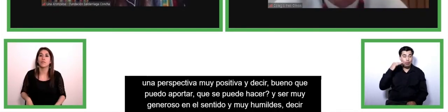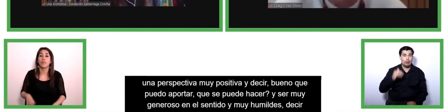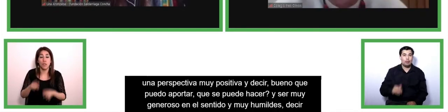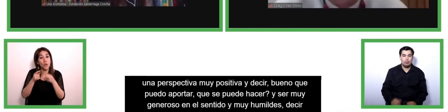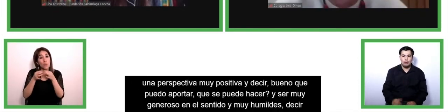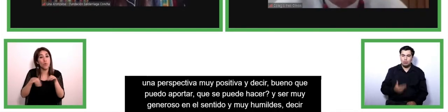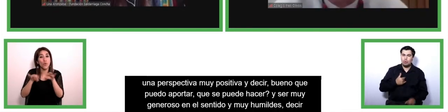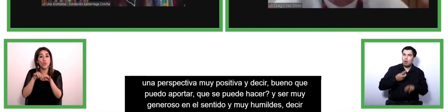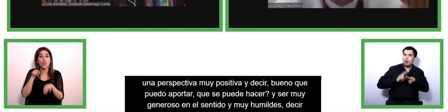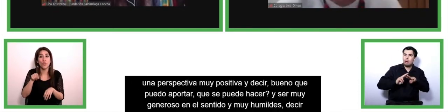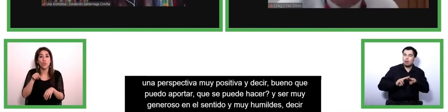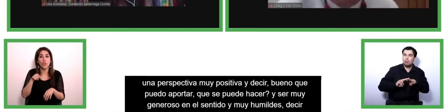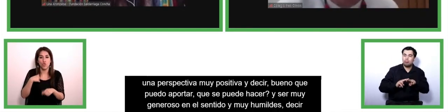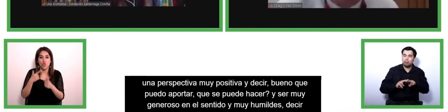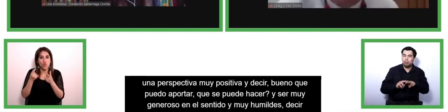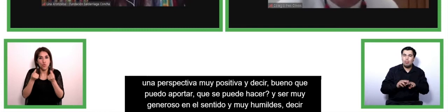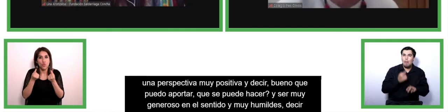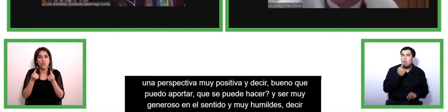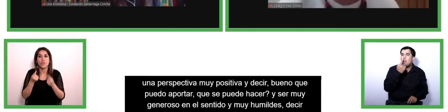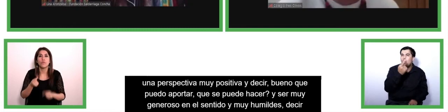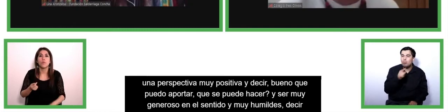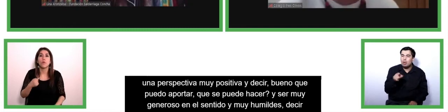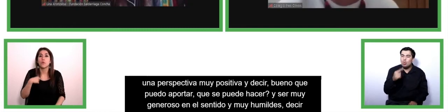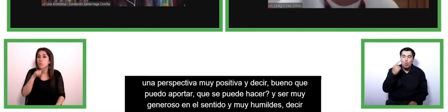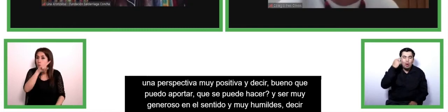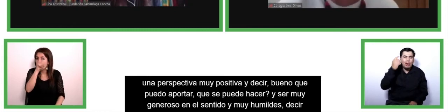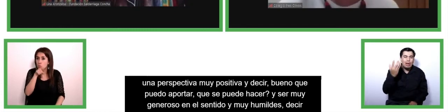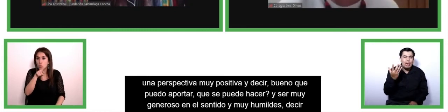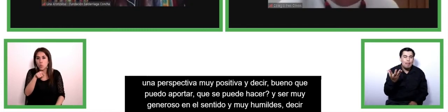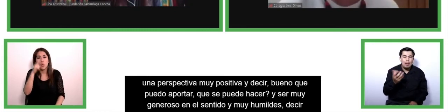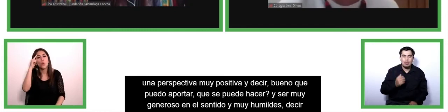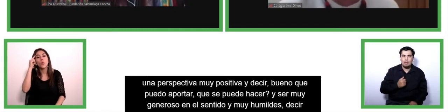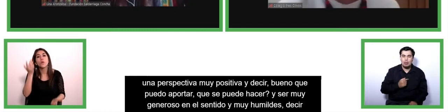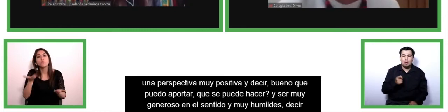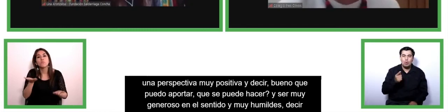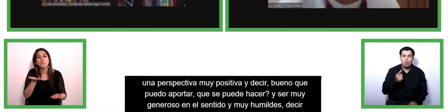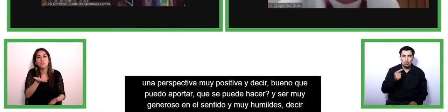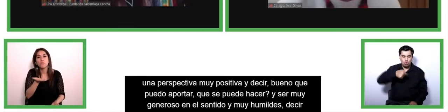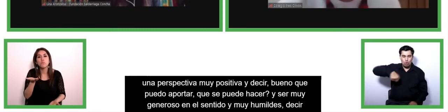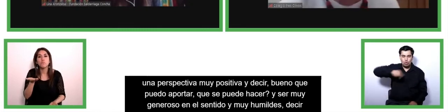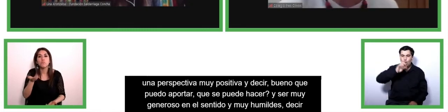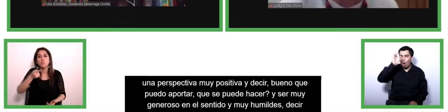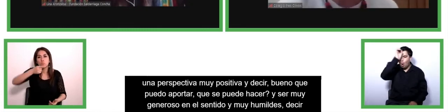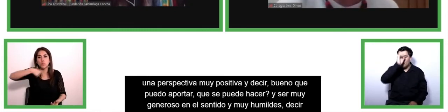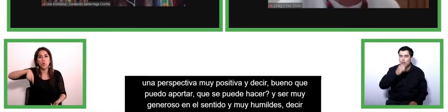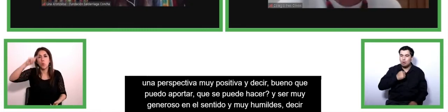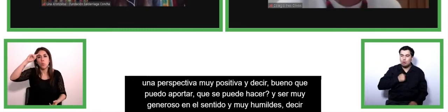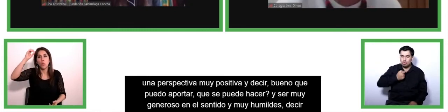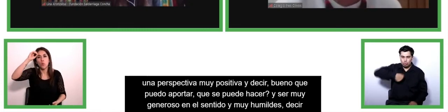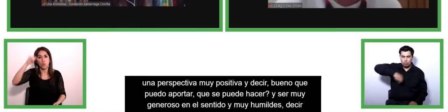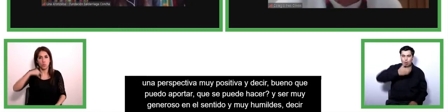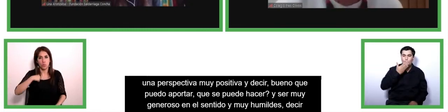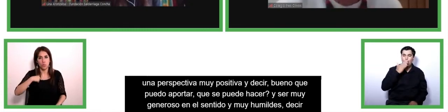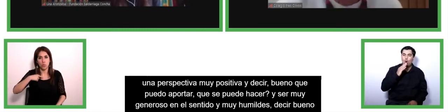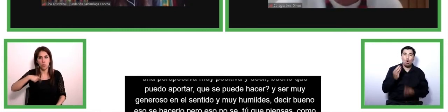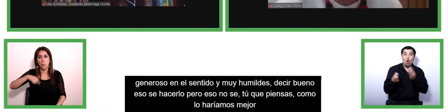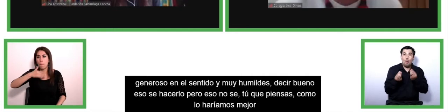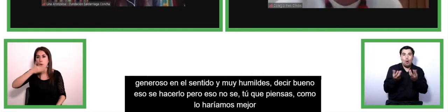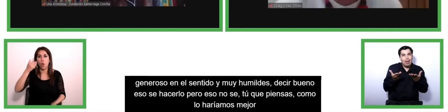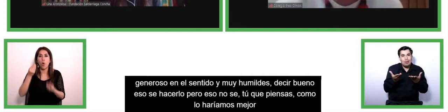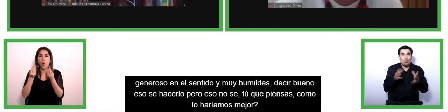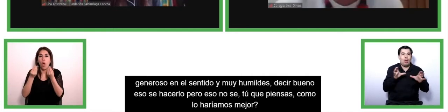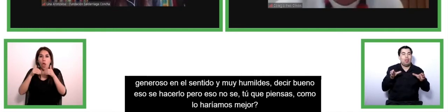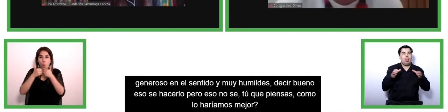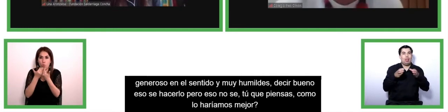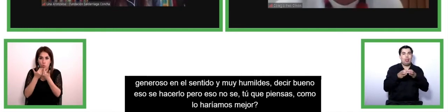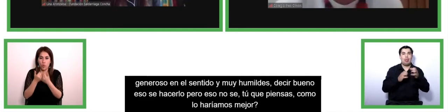sé, ¿tú qué piensas? ¿Cómo lo harías mejor? Y es un trabajo tan de equipo, que yo lo que le